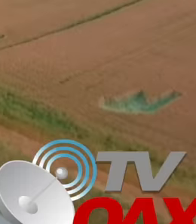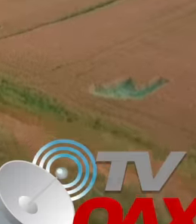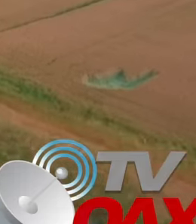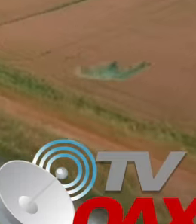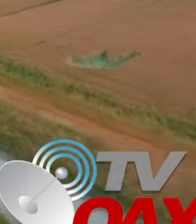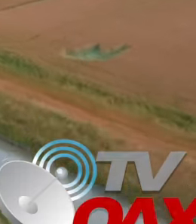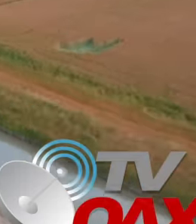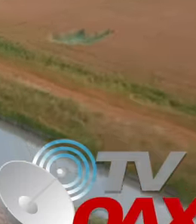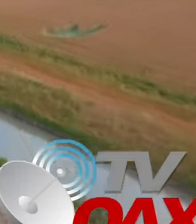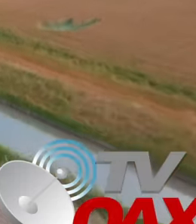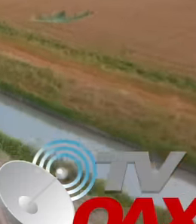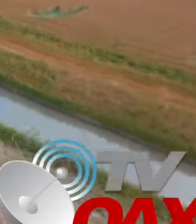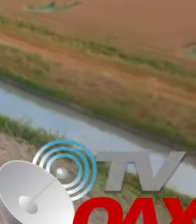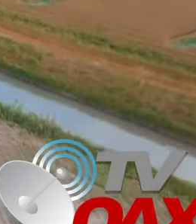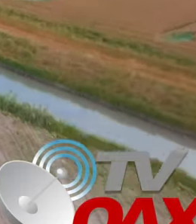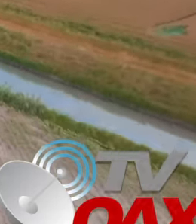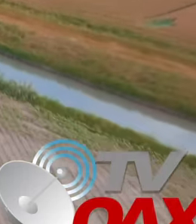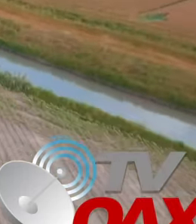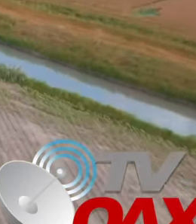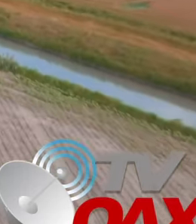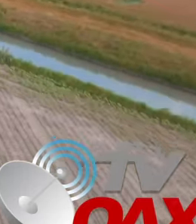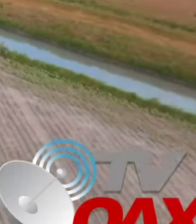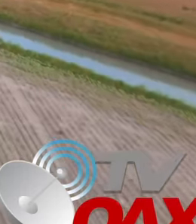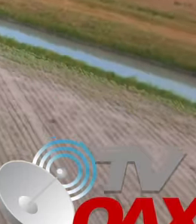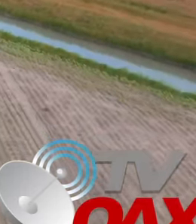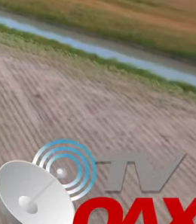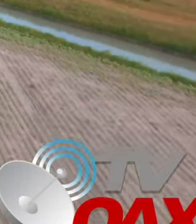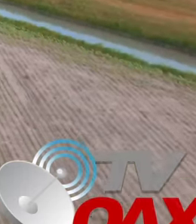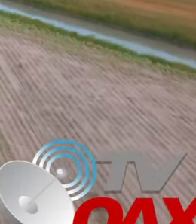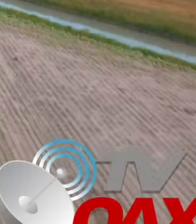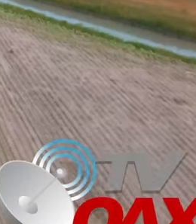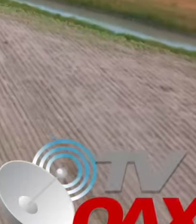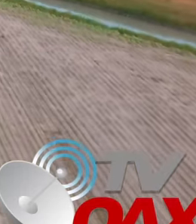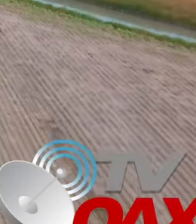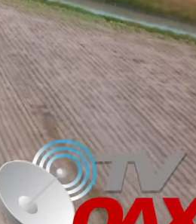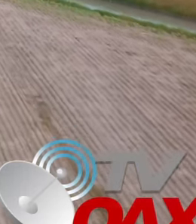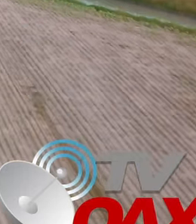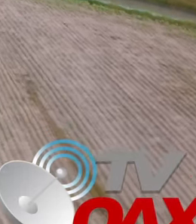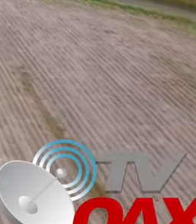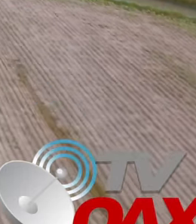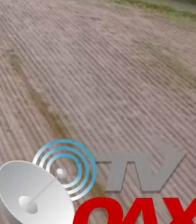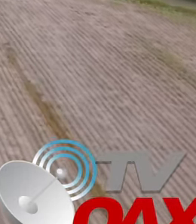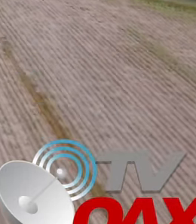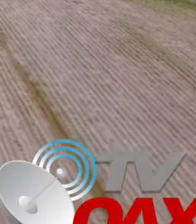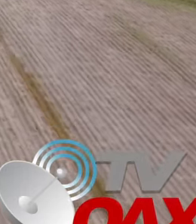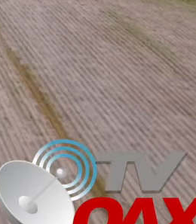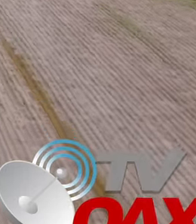demostrado. Fue lo que anunció el presidente en la conferencia de prensa.